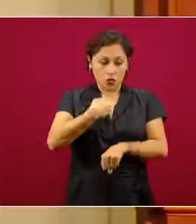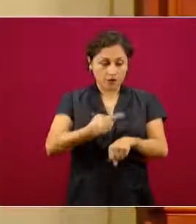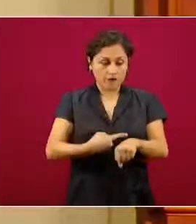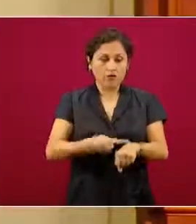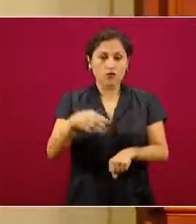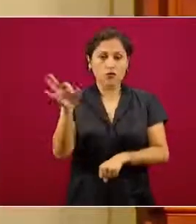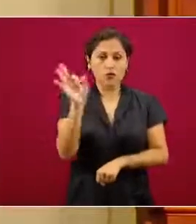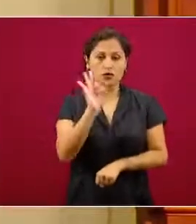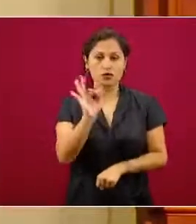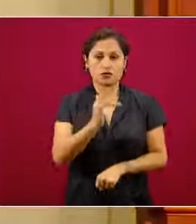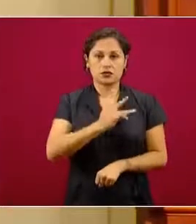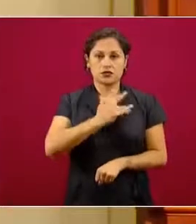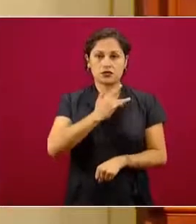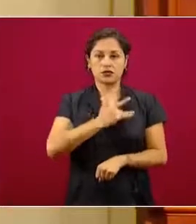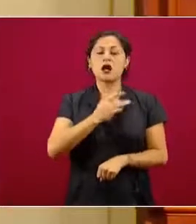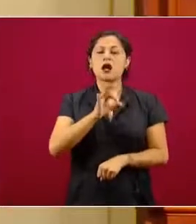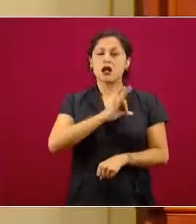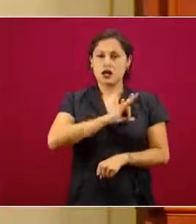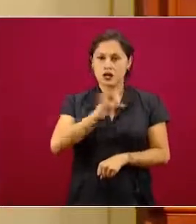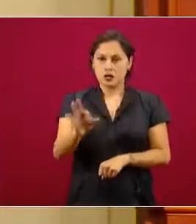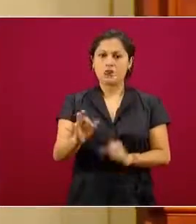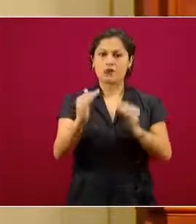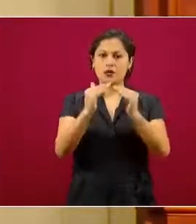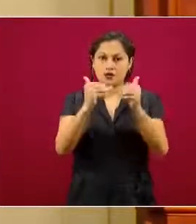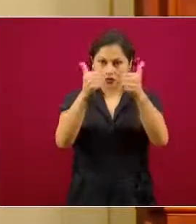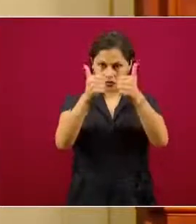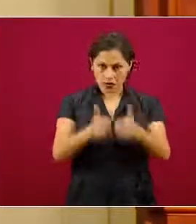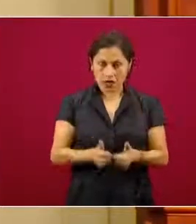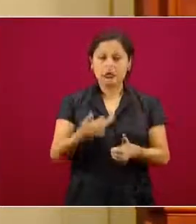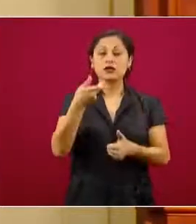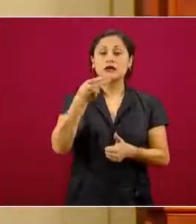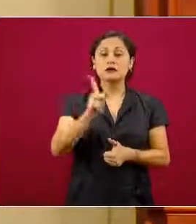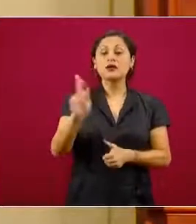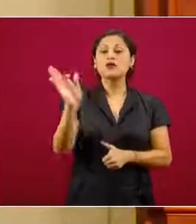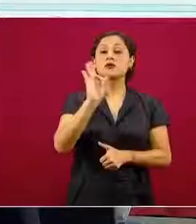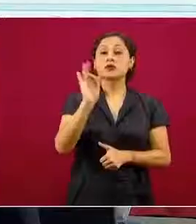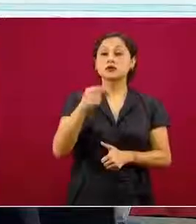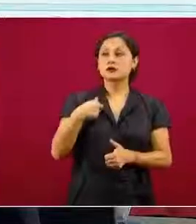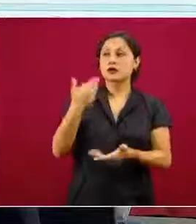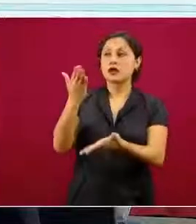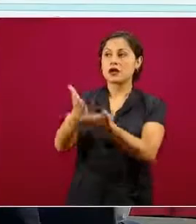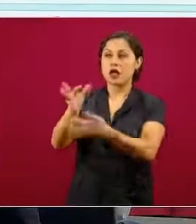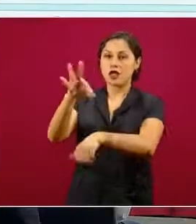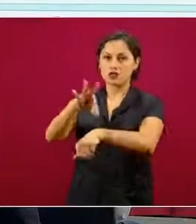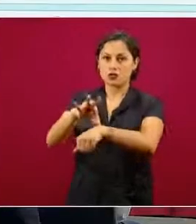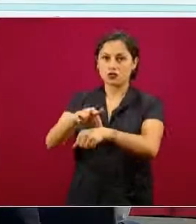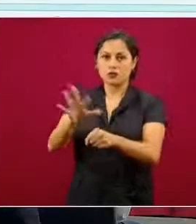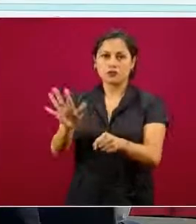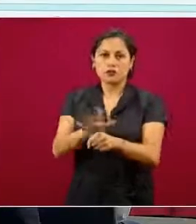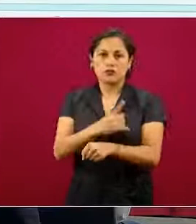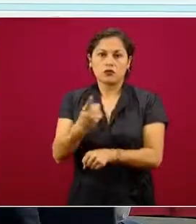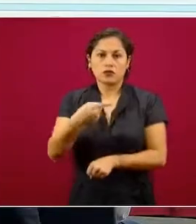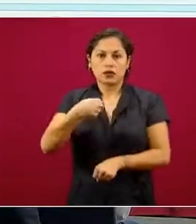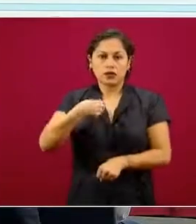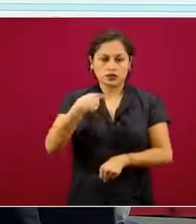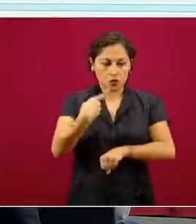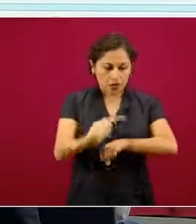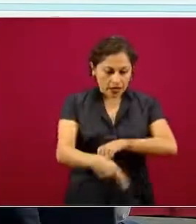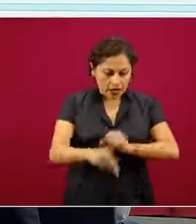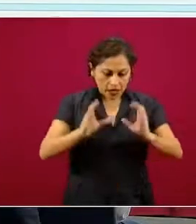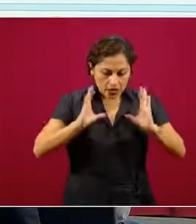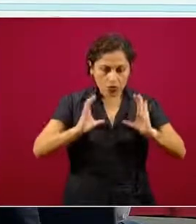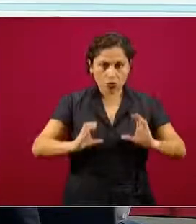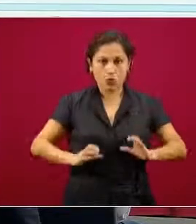ser acompañado de una visita al médico si soy una persona que tiene factores de riesgo o si durante mi